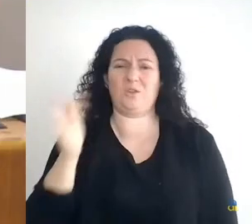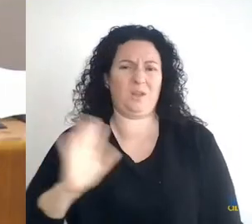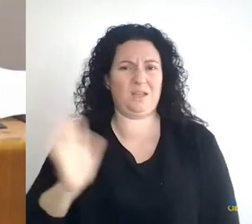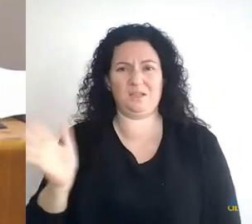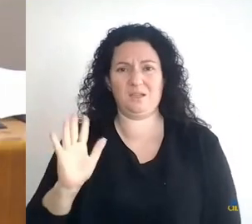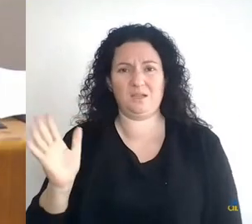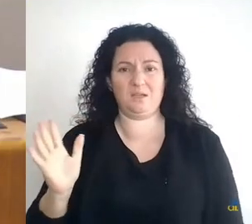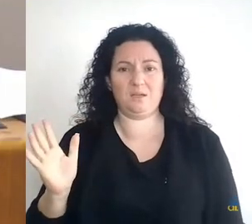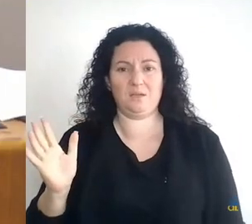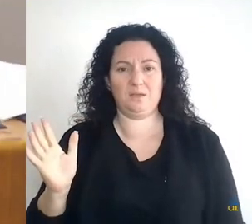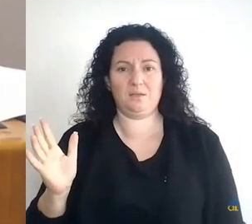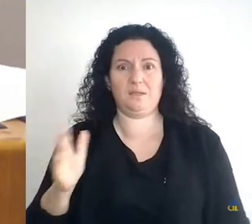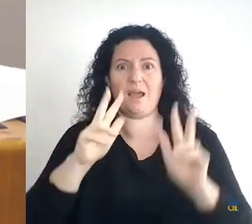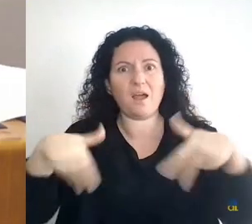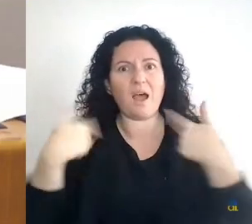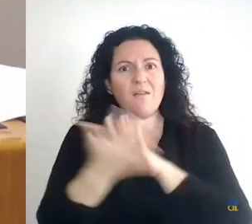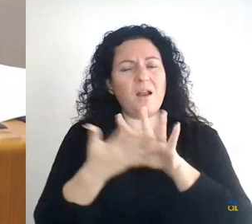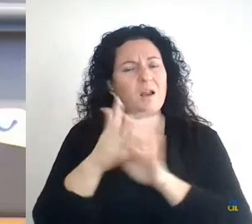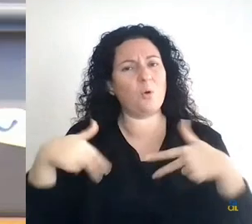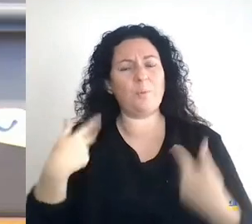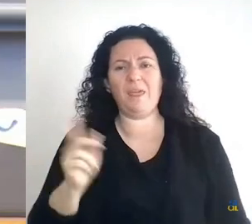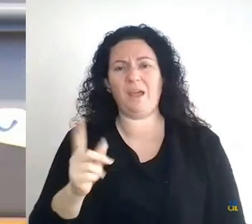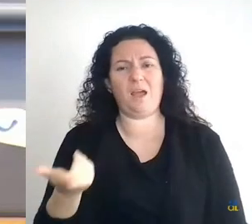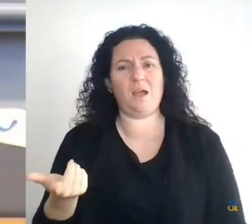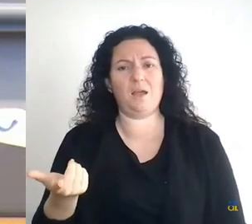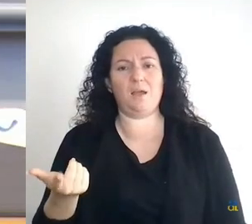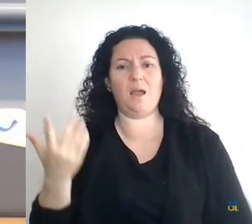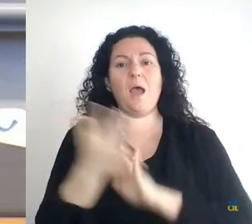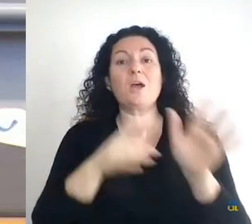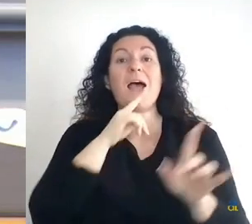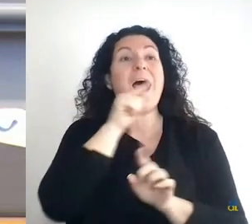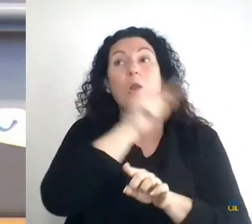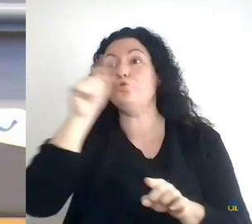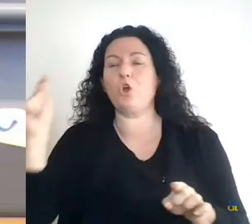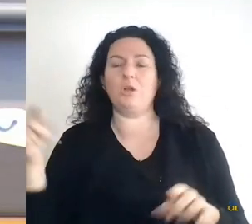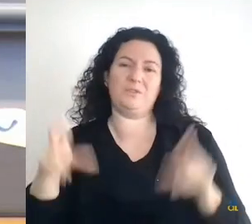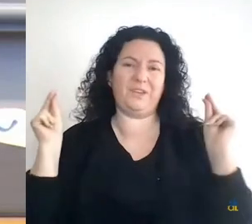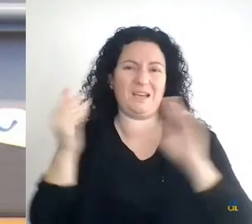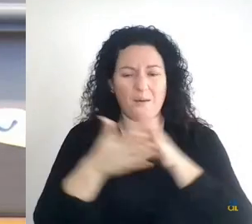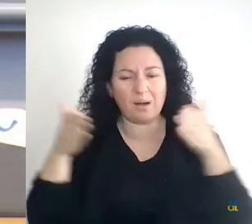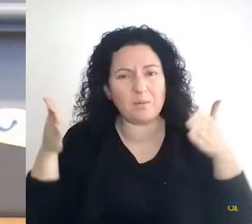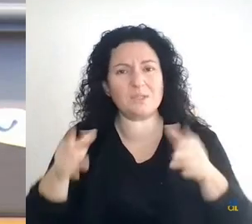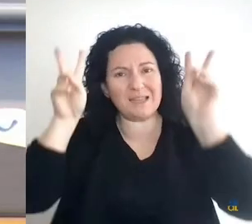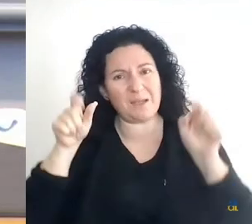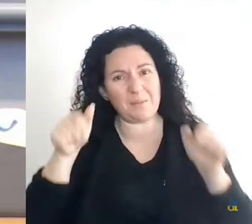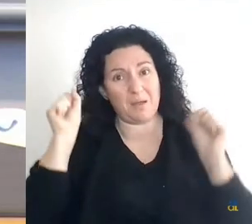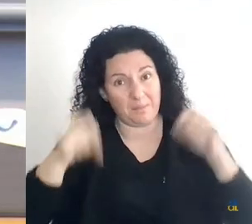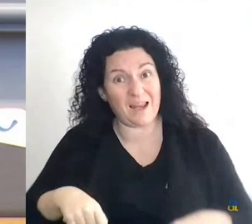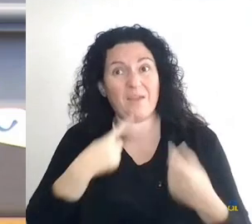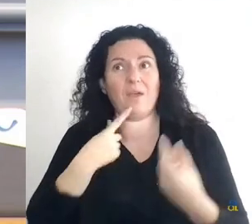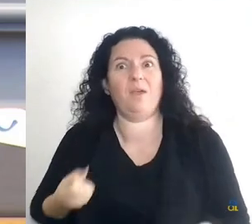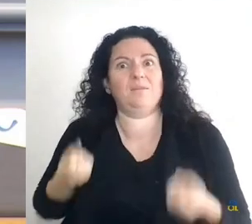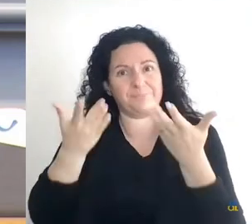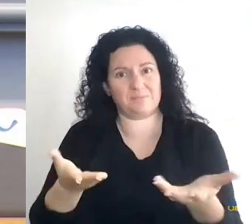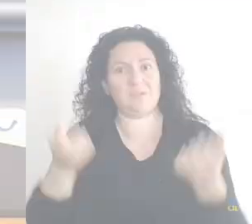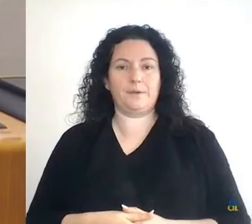No em deixes parlar? Eviten alusiones y podrán centrarse en lo que de verdad estoy seguro que quieren decir. Eviten